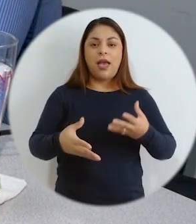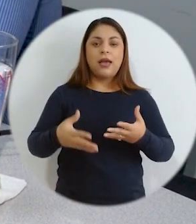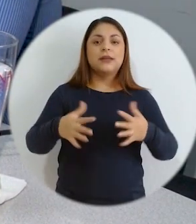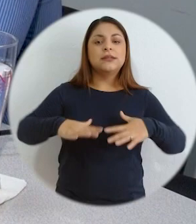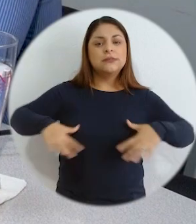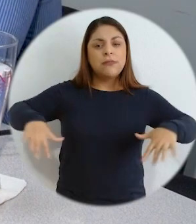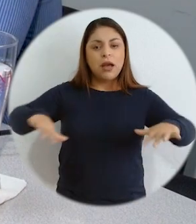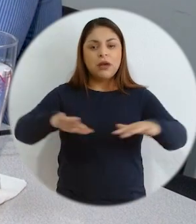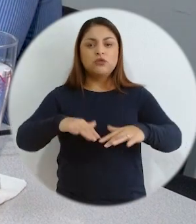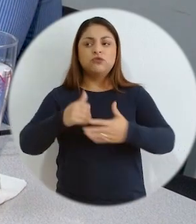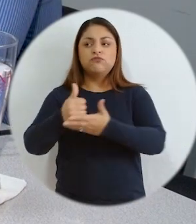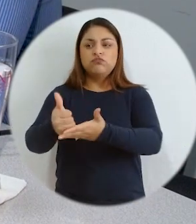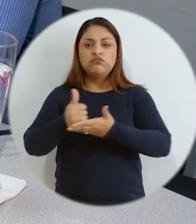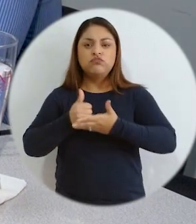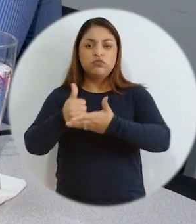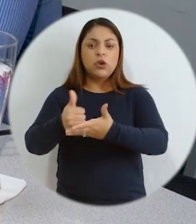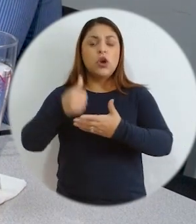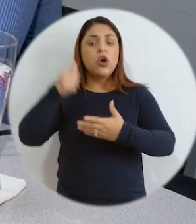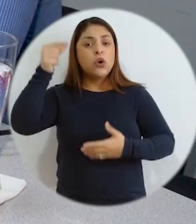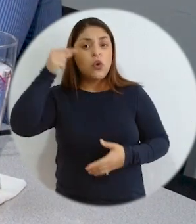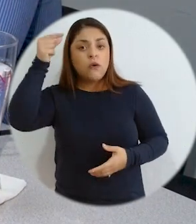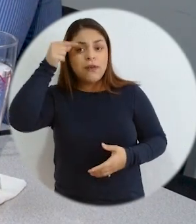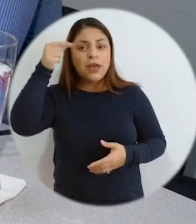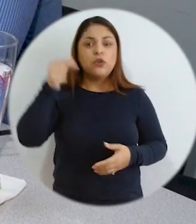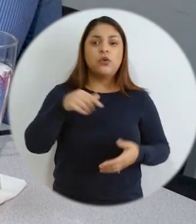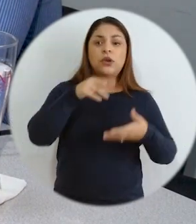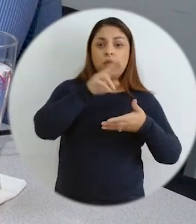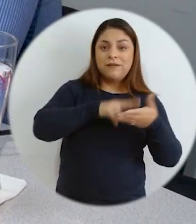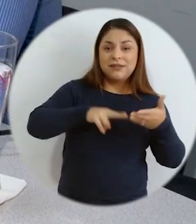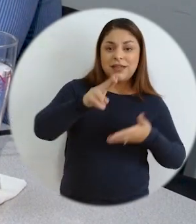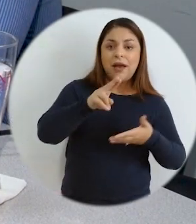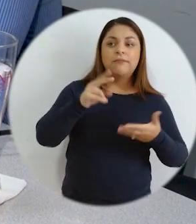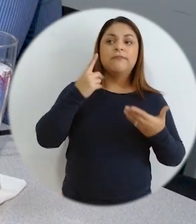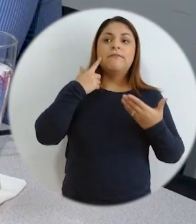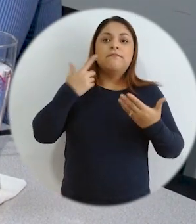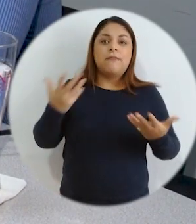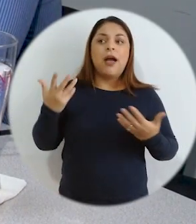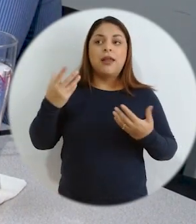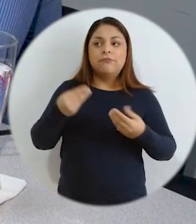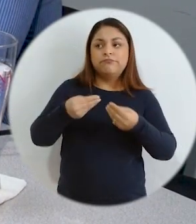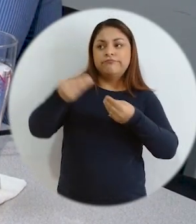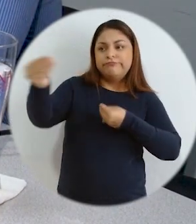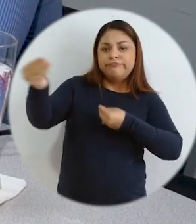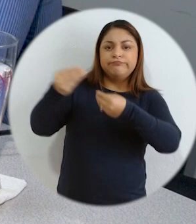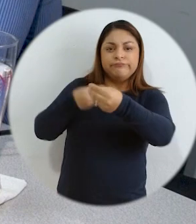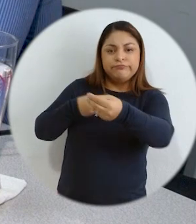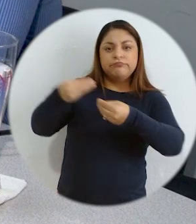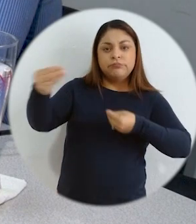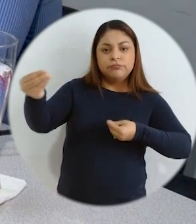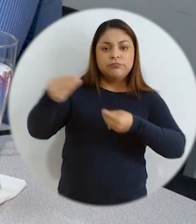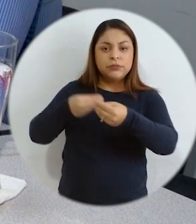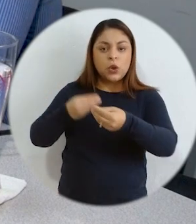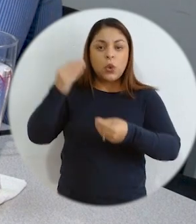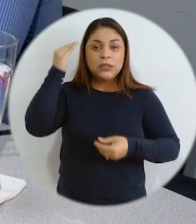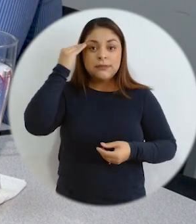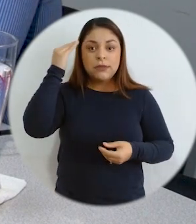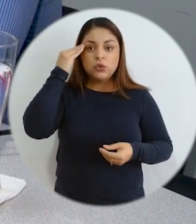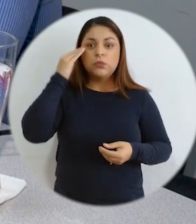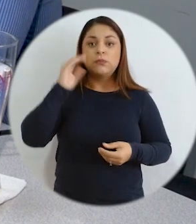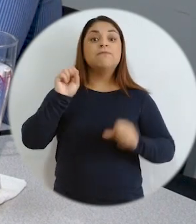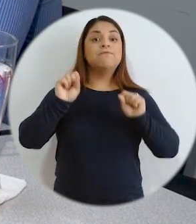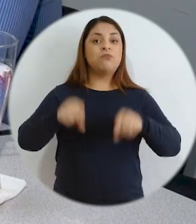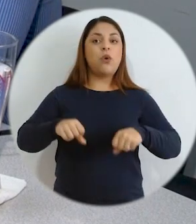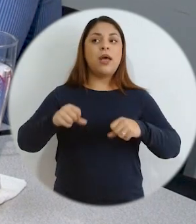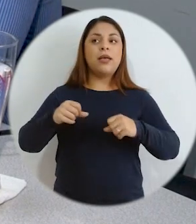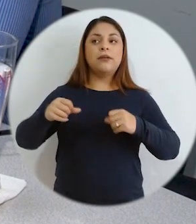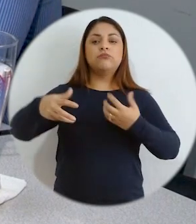brindar espacios de cooperación entre el gobierno y la academia, ¿verdad?, donde haya una transferencia de conocimientos